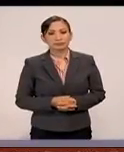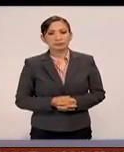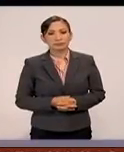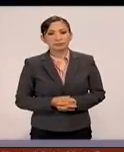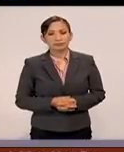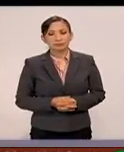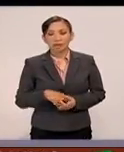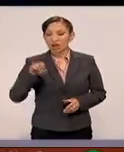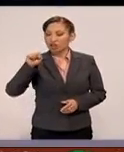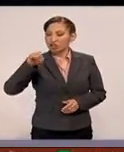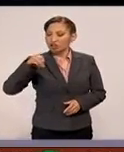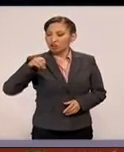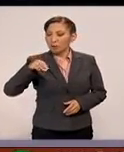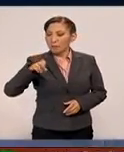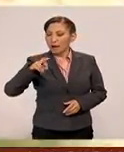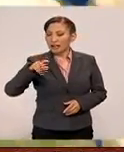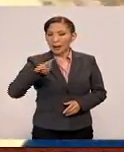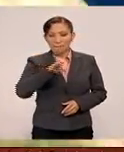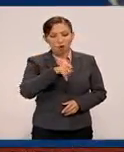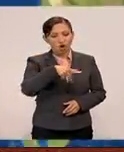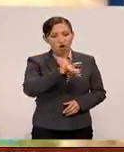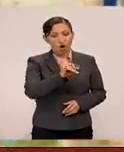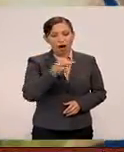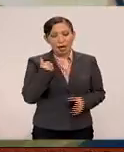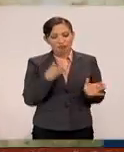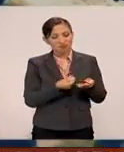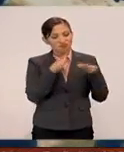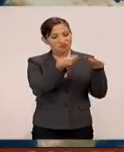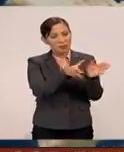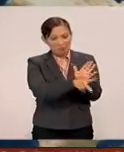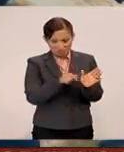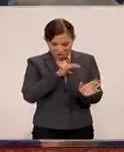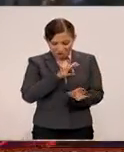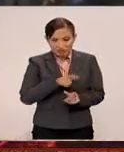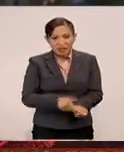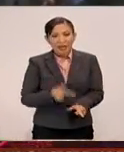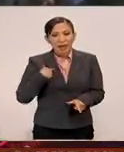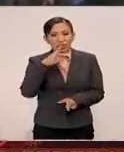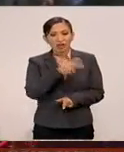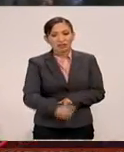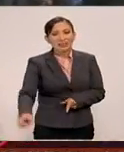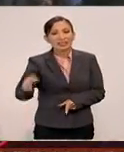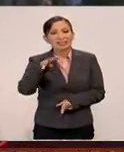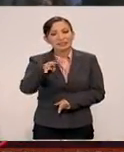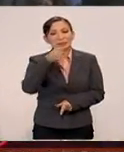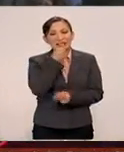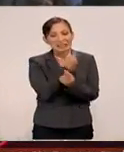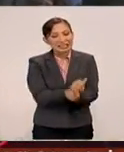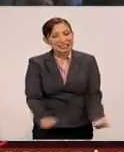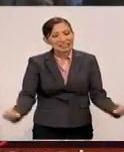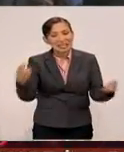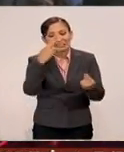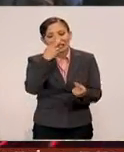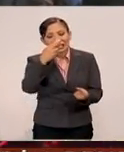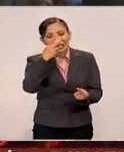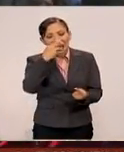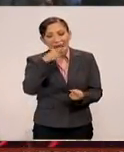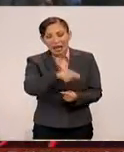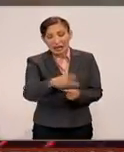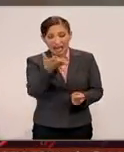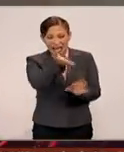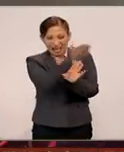En Somalia, el grupo extremista Boko Haram entregó un video para probar que siguen con vida las 219 niñas nigerianas que